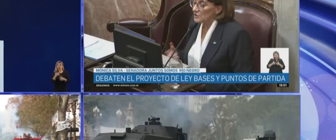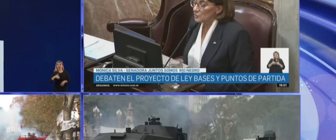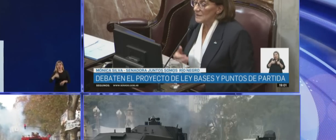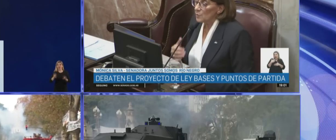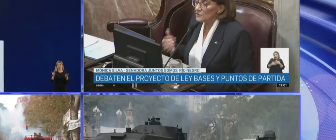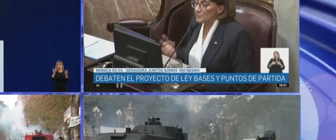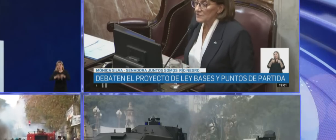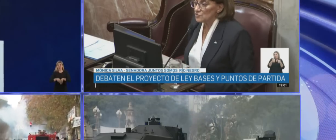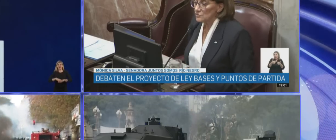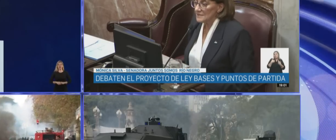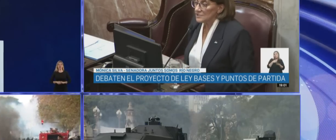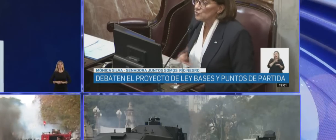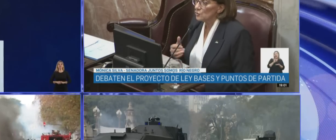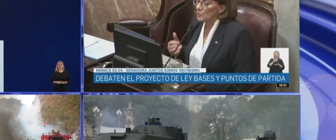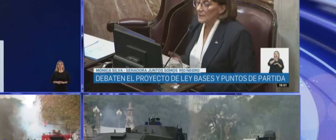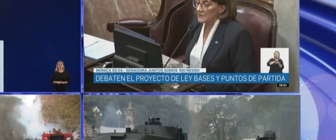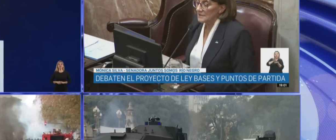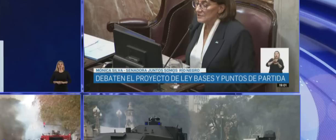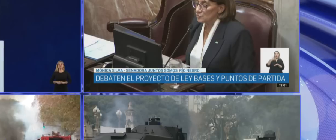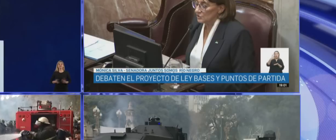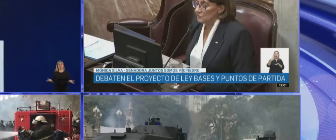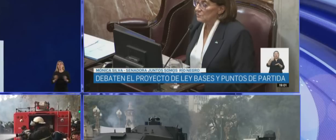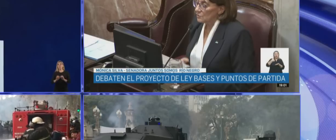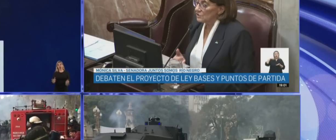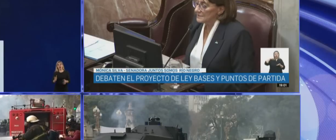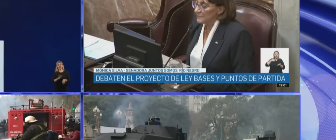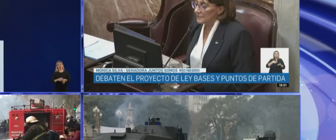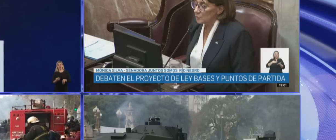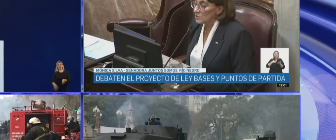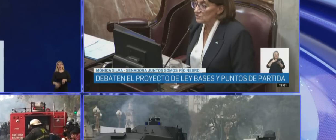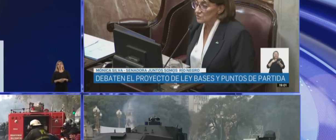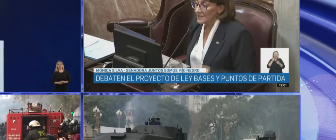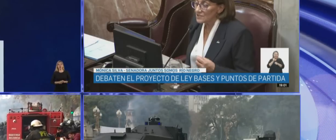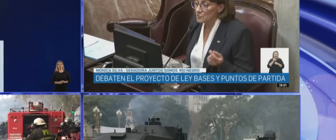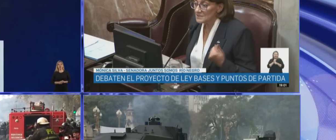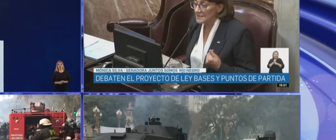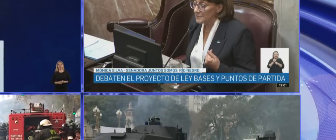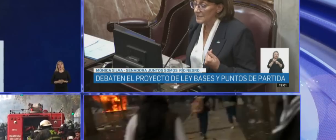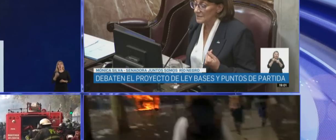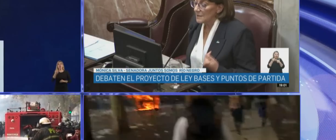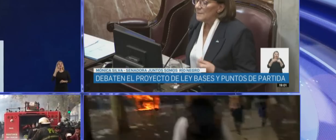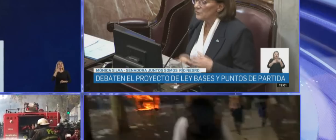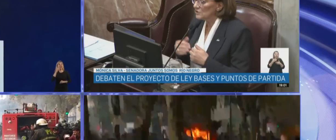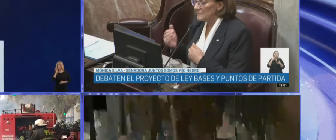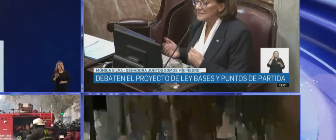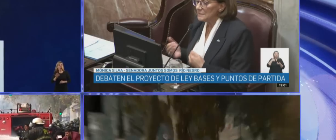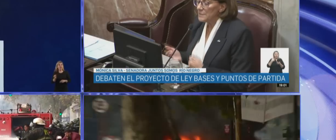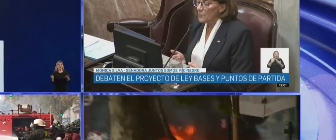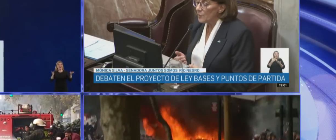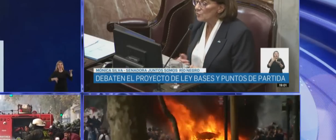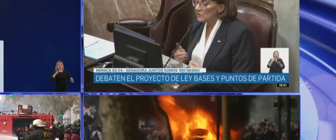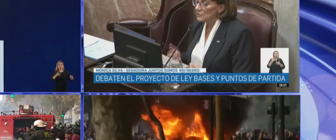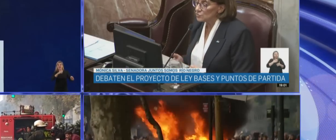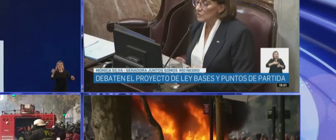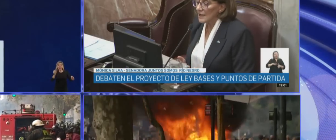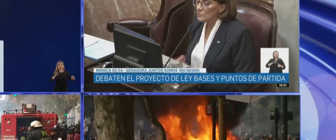Lo malo es que hemos perdido mucho tiempo. Perdimos el tiempo de un siglo. Hace 100 años que dilapidamos